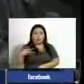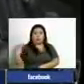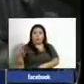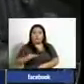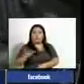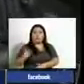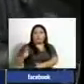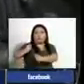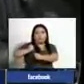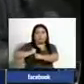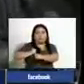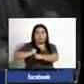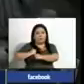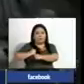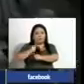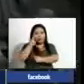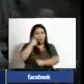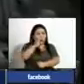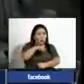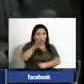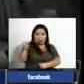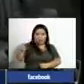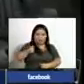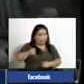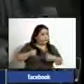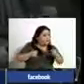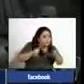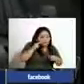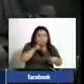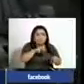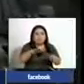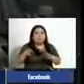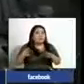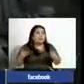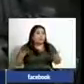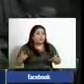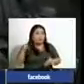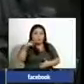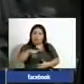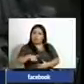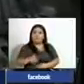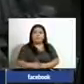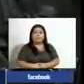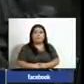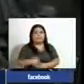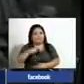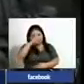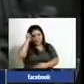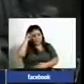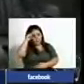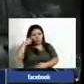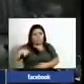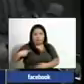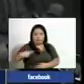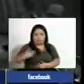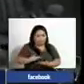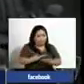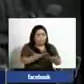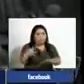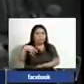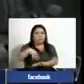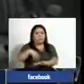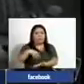militar en las áreas desplegadas y pues aquí siempre pues trabajando para el pueblo